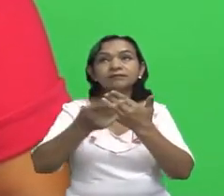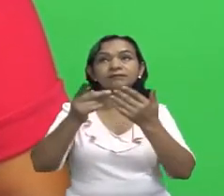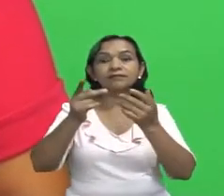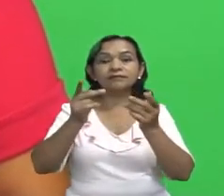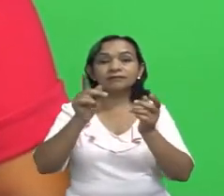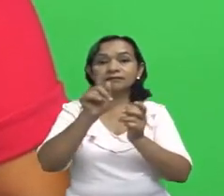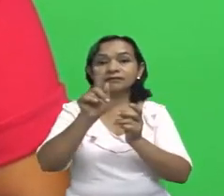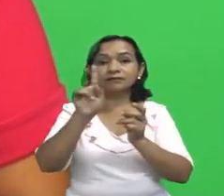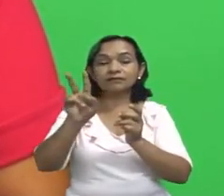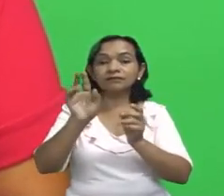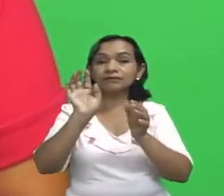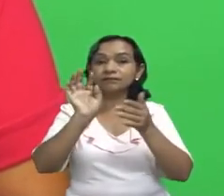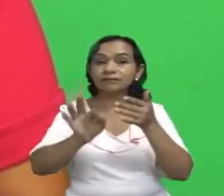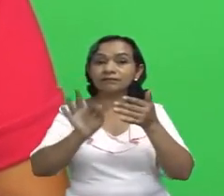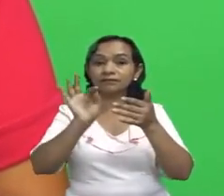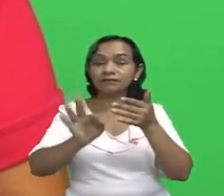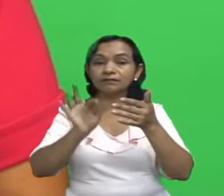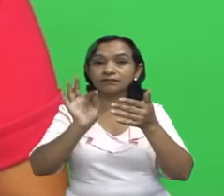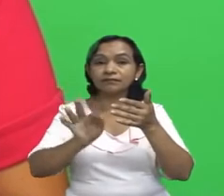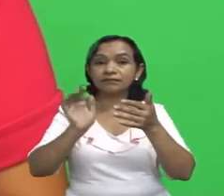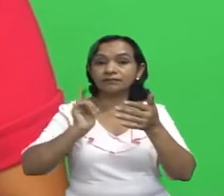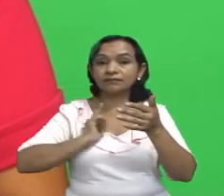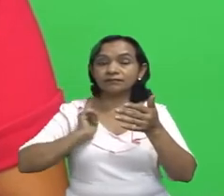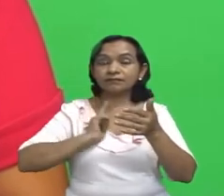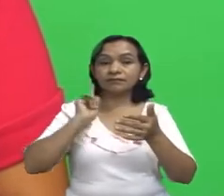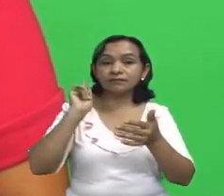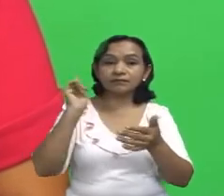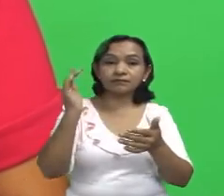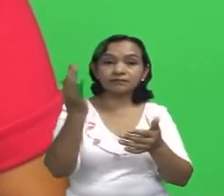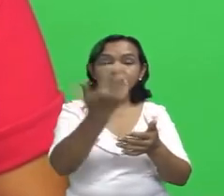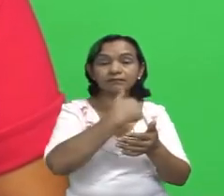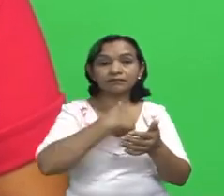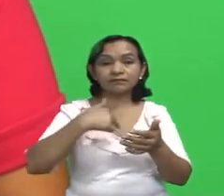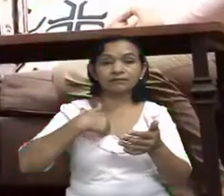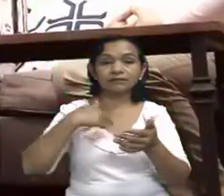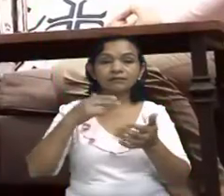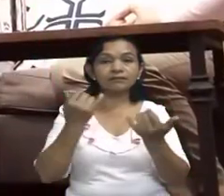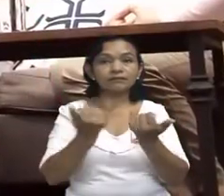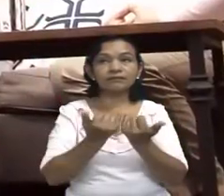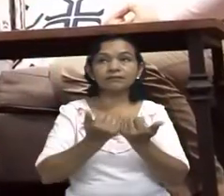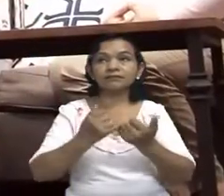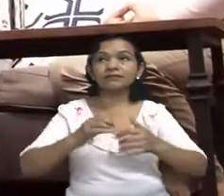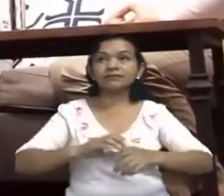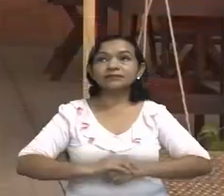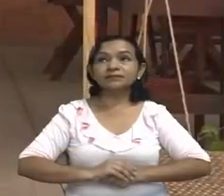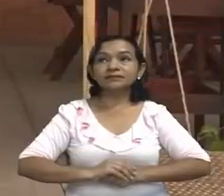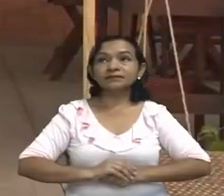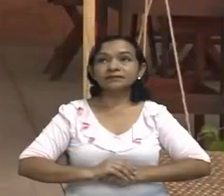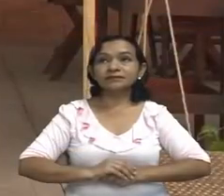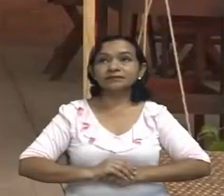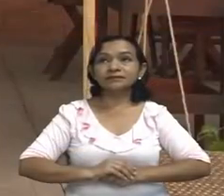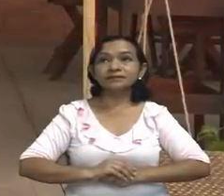son interpretados, pues ellos se dan cuenta de todo lo que sucede en el mismo momento.